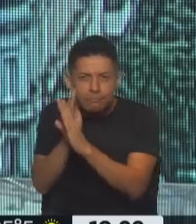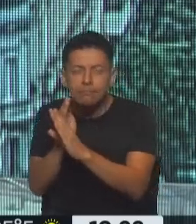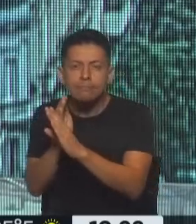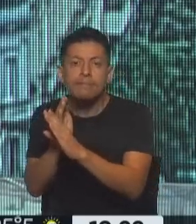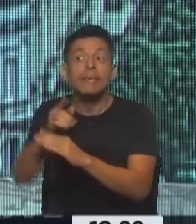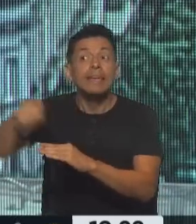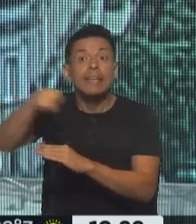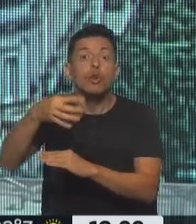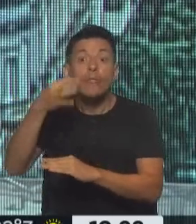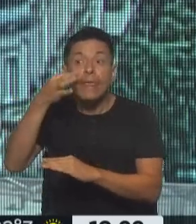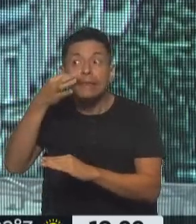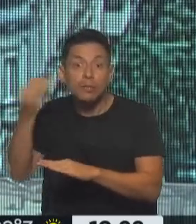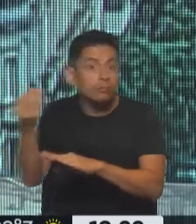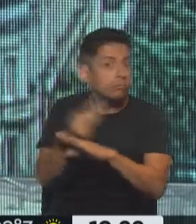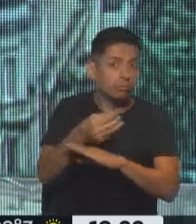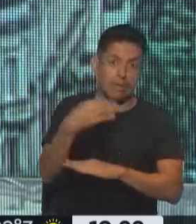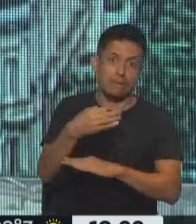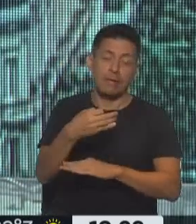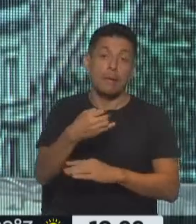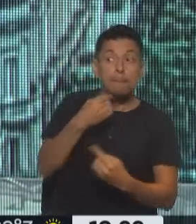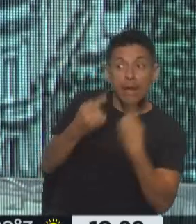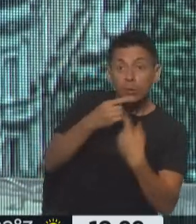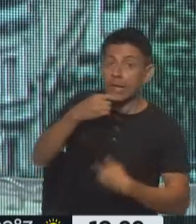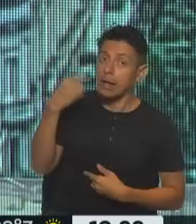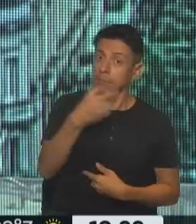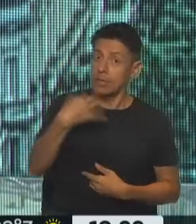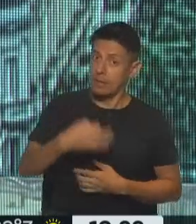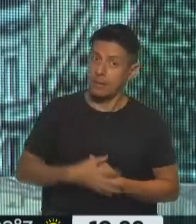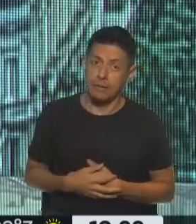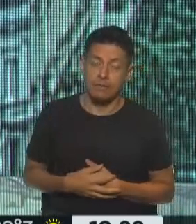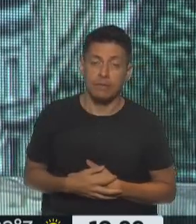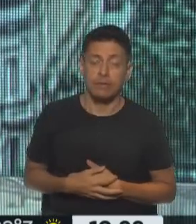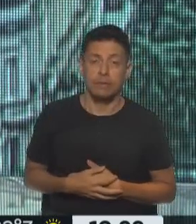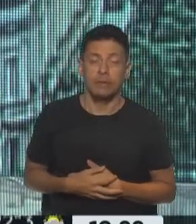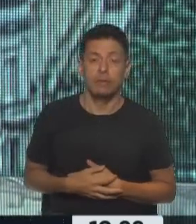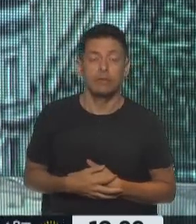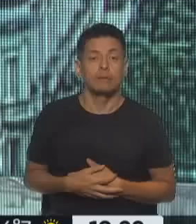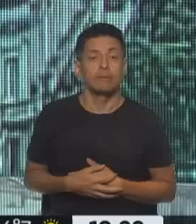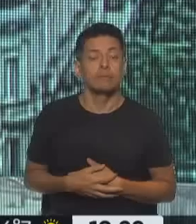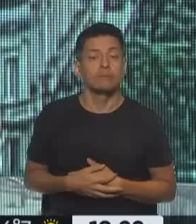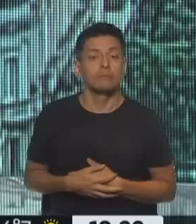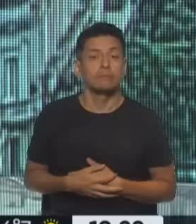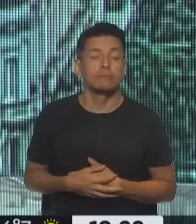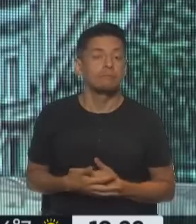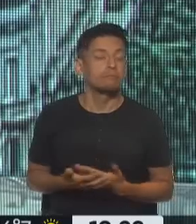testigos tan citados por el tribunal y tendrán que responder las preguntas que le va a hacer el tribunal. El